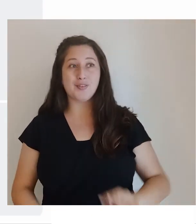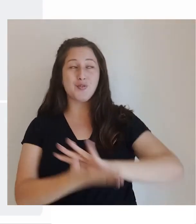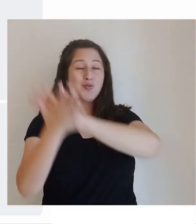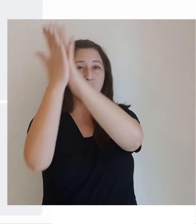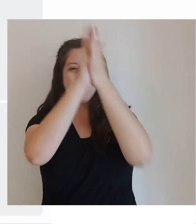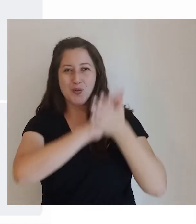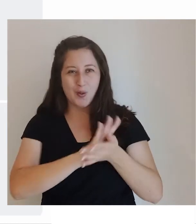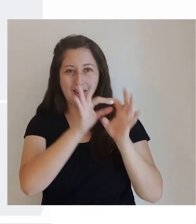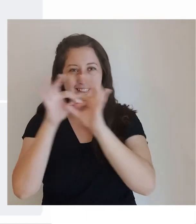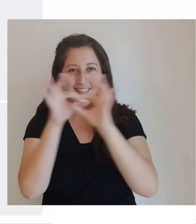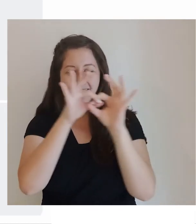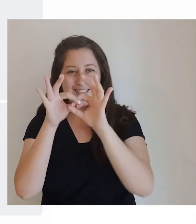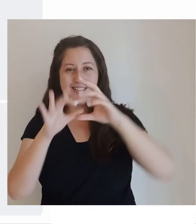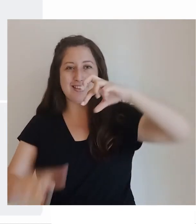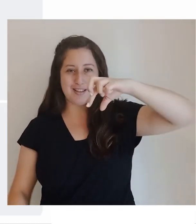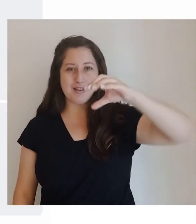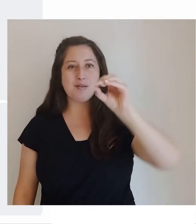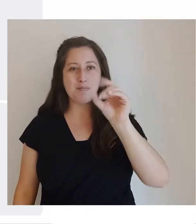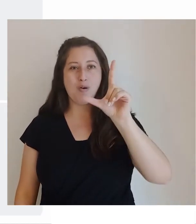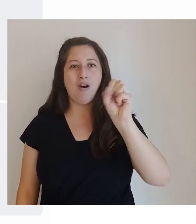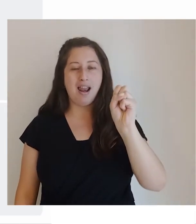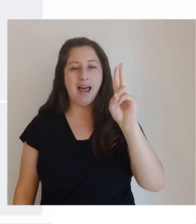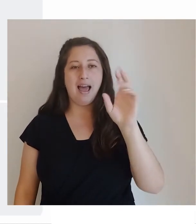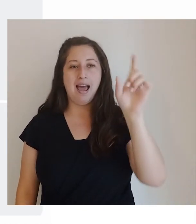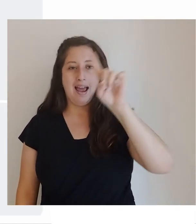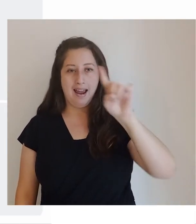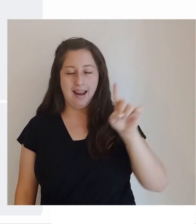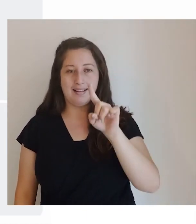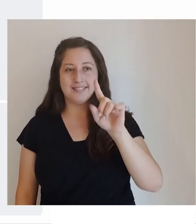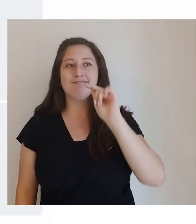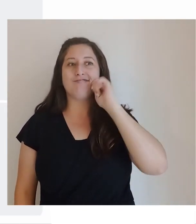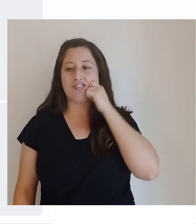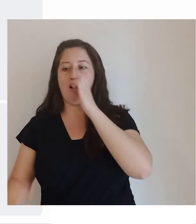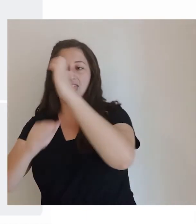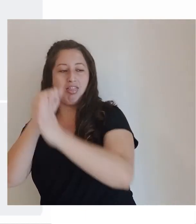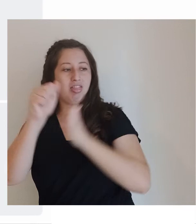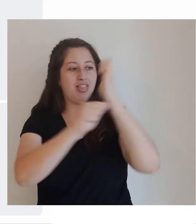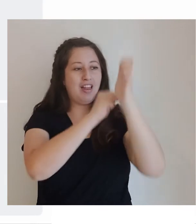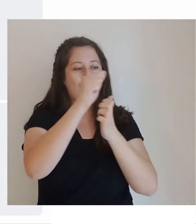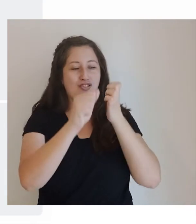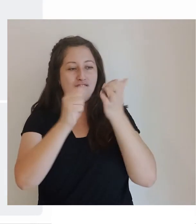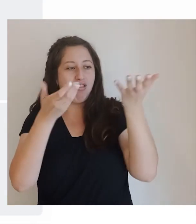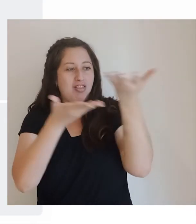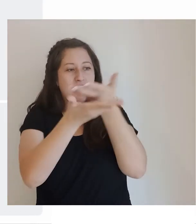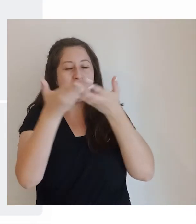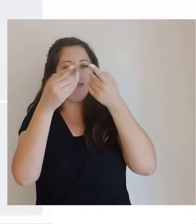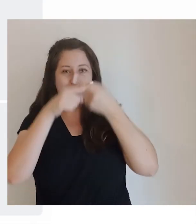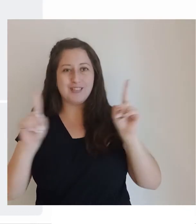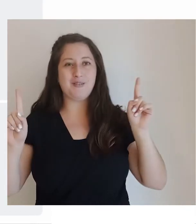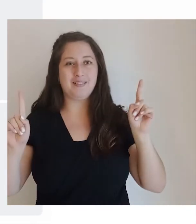Todos los enlaces formados son polares. Ahora bien, el diagrama